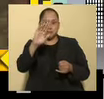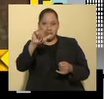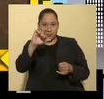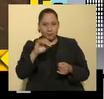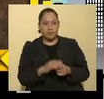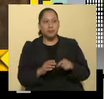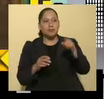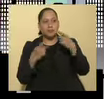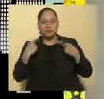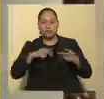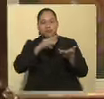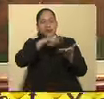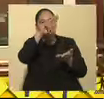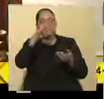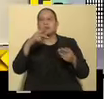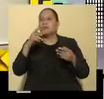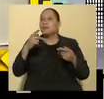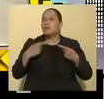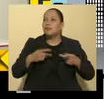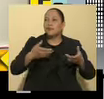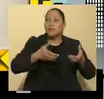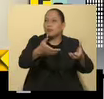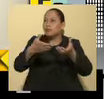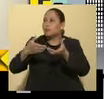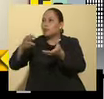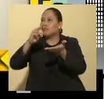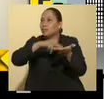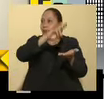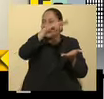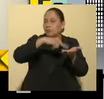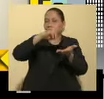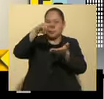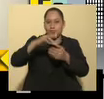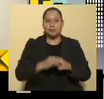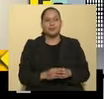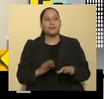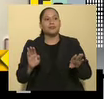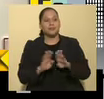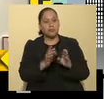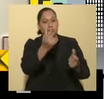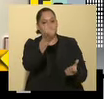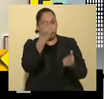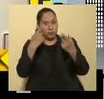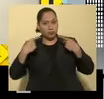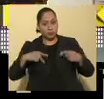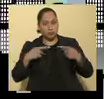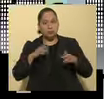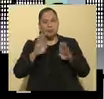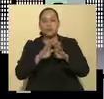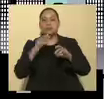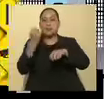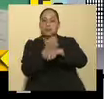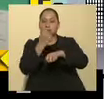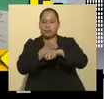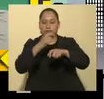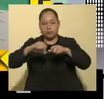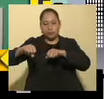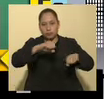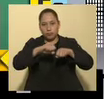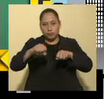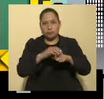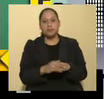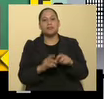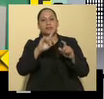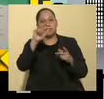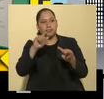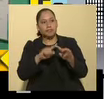¿no? Porque finalmente así son. En algunas anécdotas se habla de que muchos de ellos eran boleros, por ejemplo. Y luego